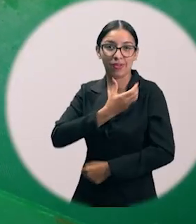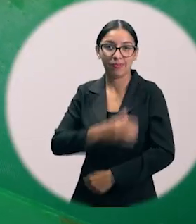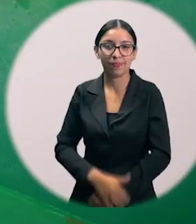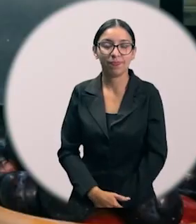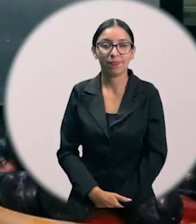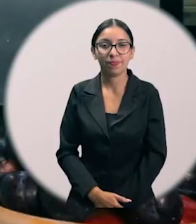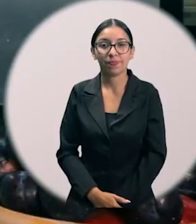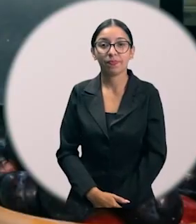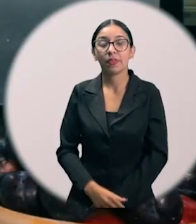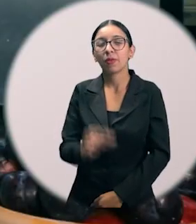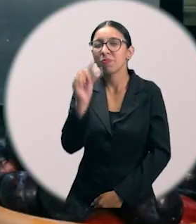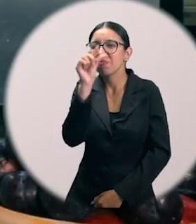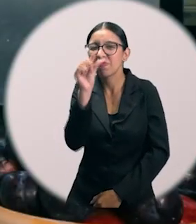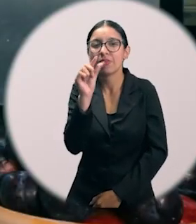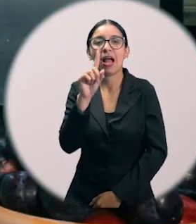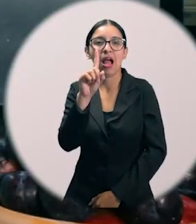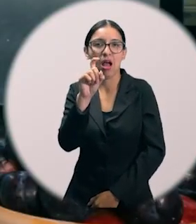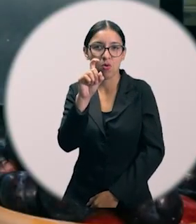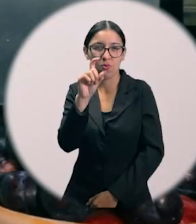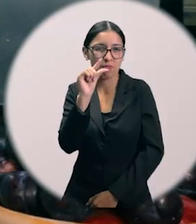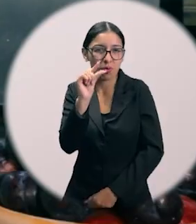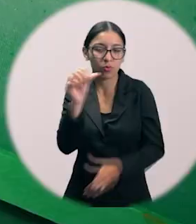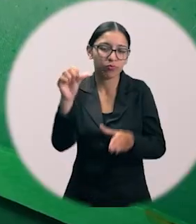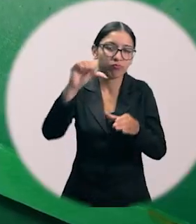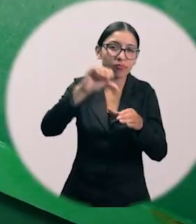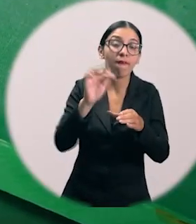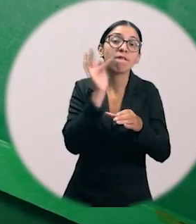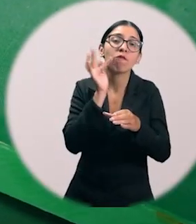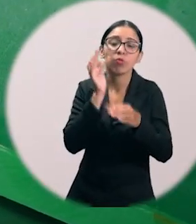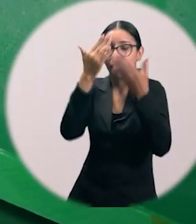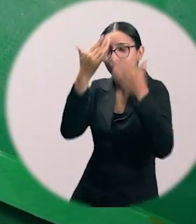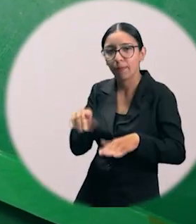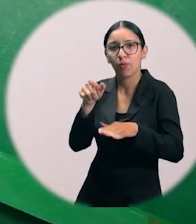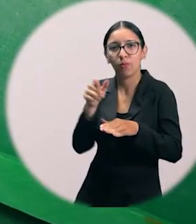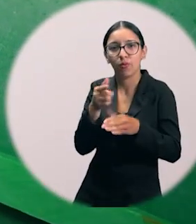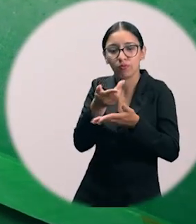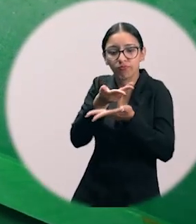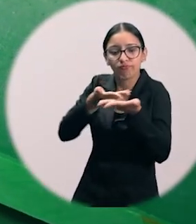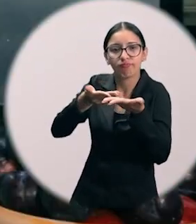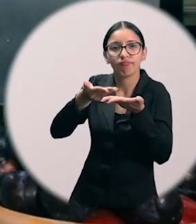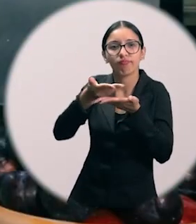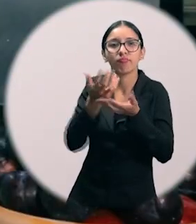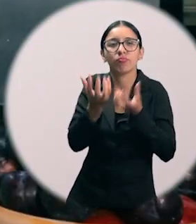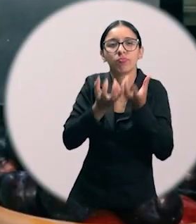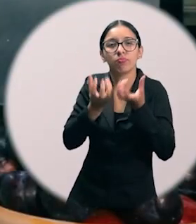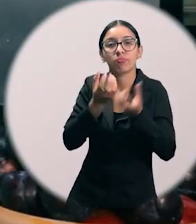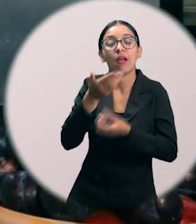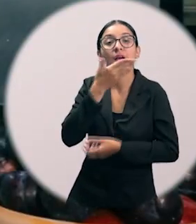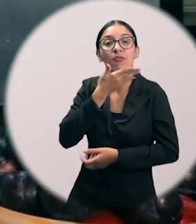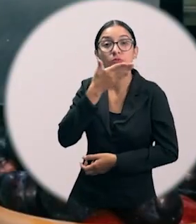nacional. Vamos a ponerle poquita agua para que la fruta pueda alargar su líquido y cocinarse con el